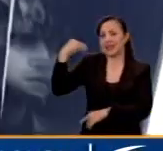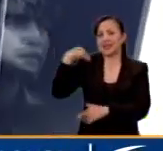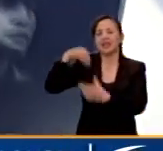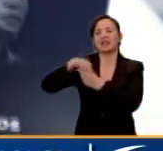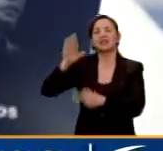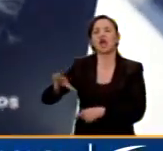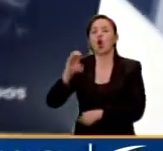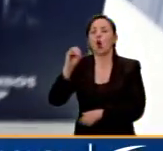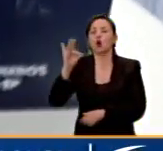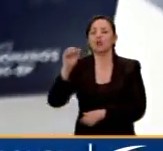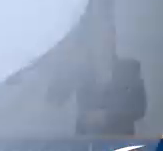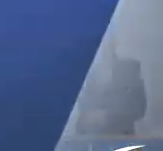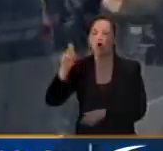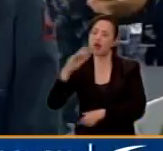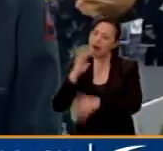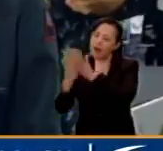lanzamiento.